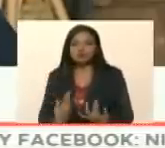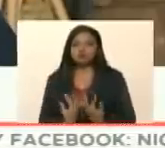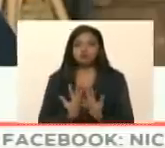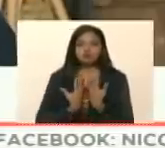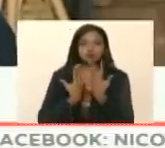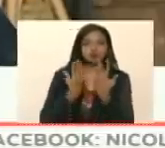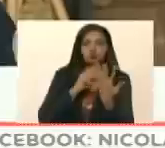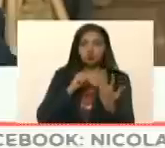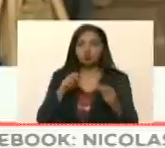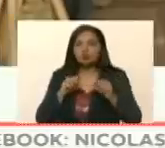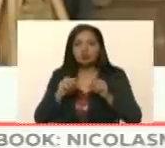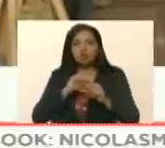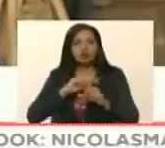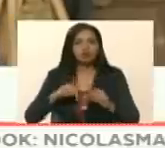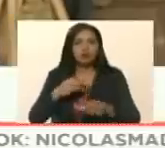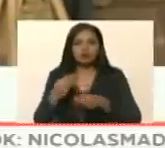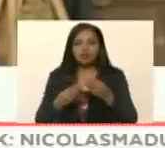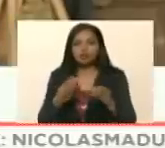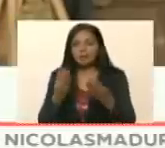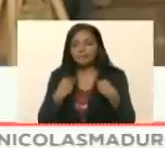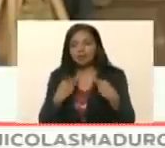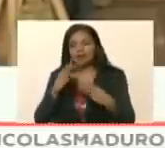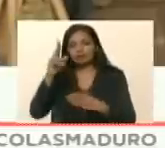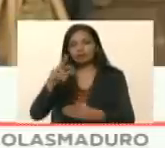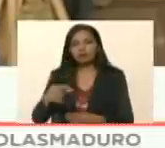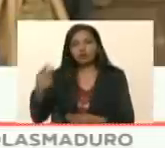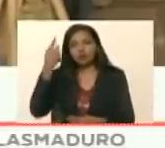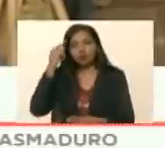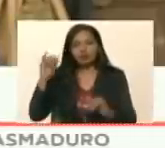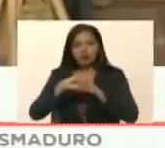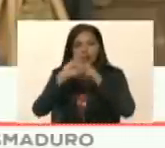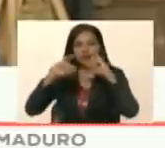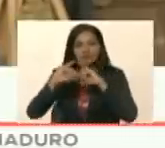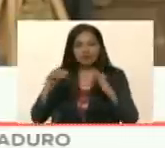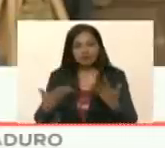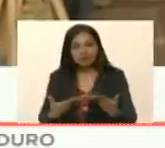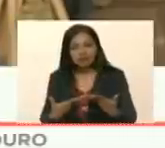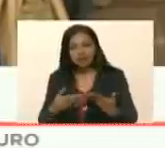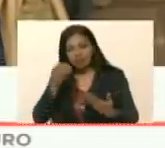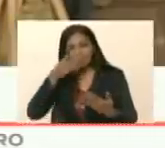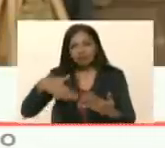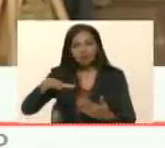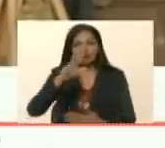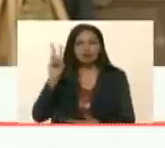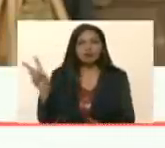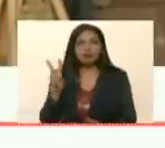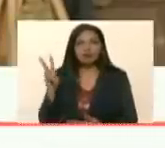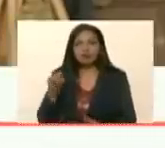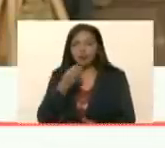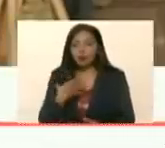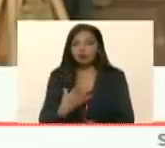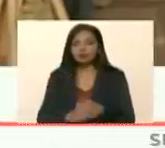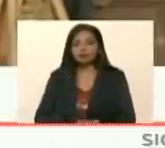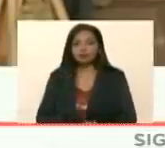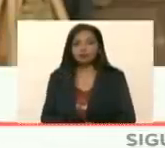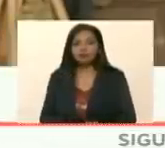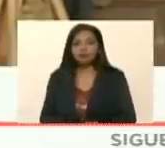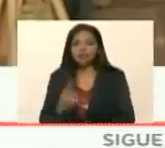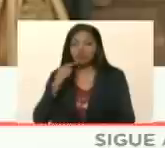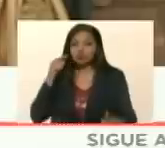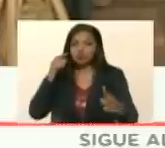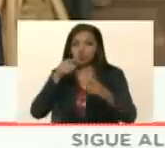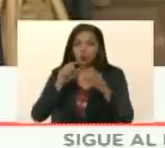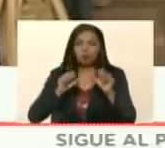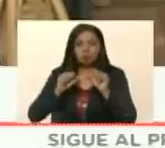seguir nosotros dedicando nuestra vida todos los días a la felicidad del pueblo de Venezuela. Bueno, estas son las metas, hay que